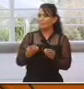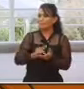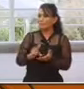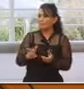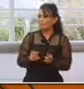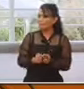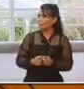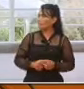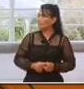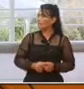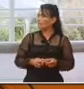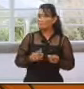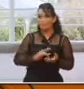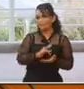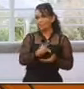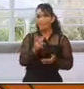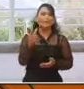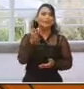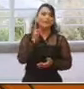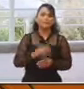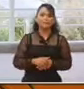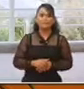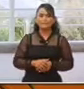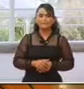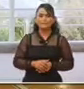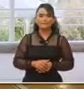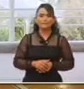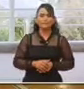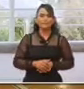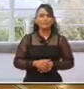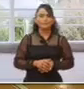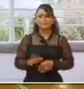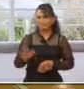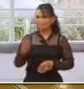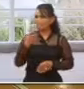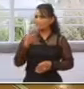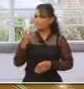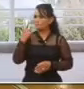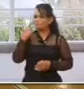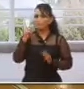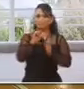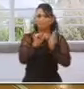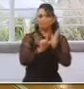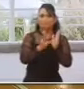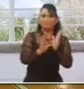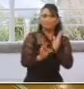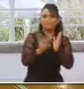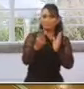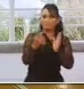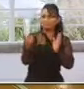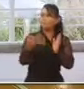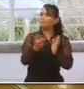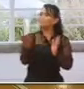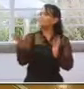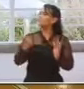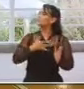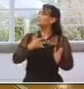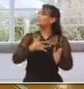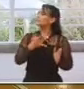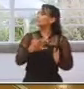secretario. Muchas gracias, regidor. Bien, en términos del artículo 42, lo pongo a consideración en lo